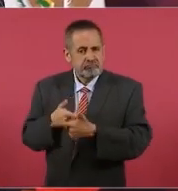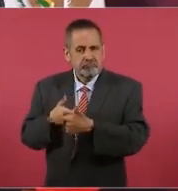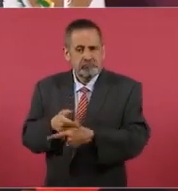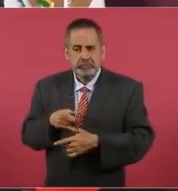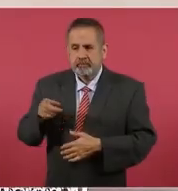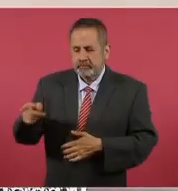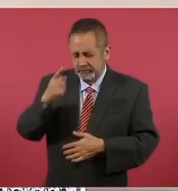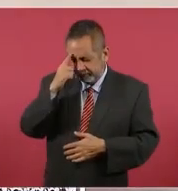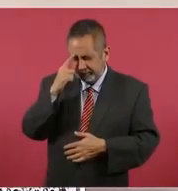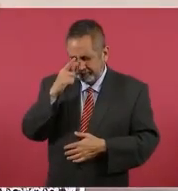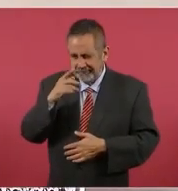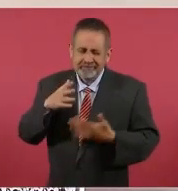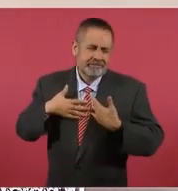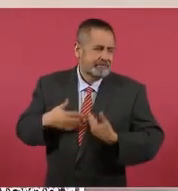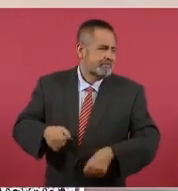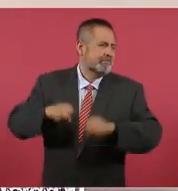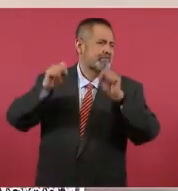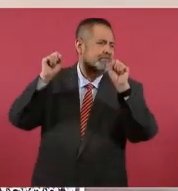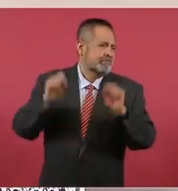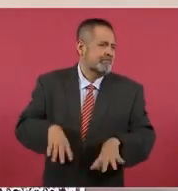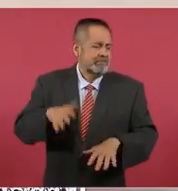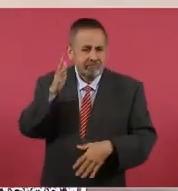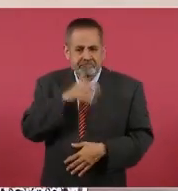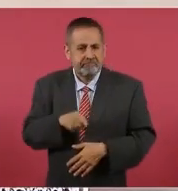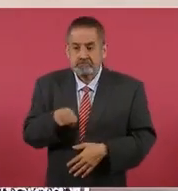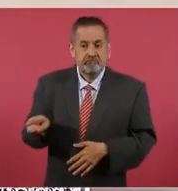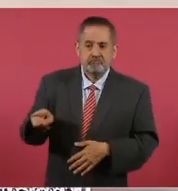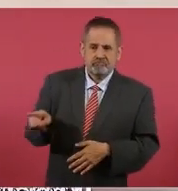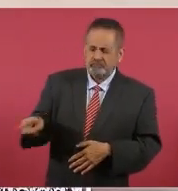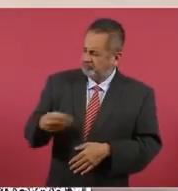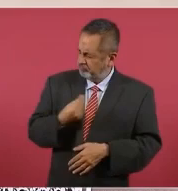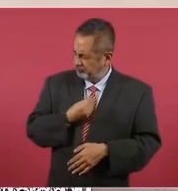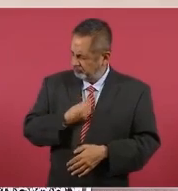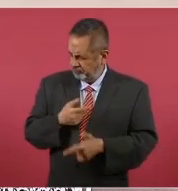nunca perder la fe en la causa que defendía.